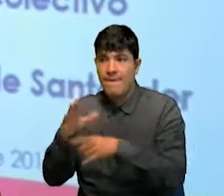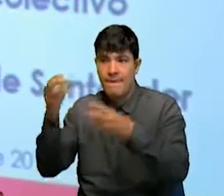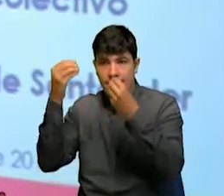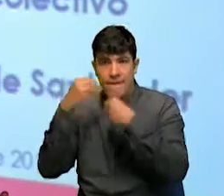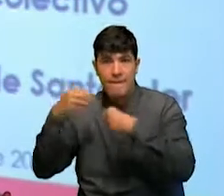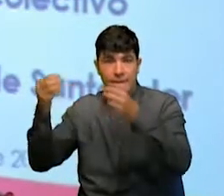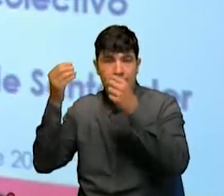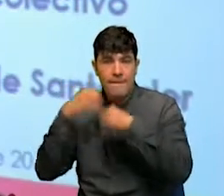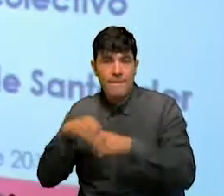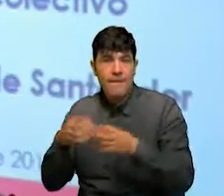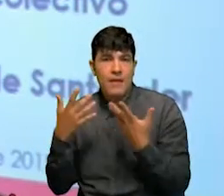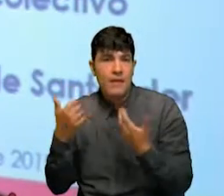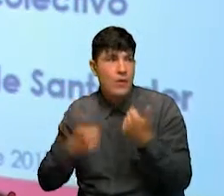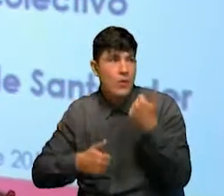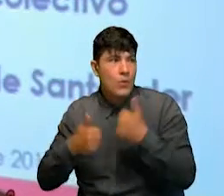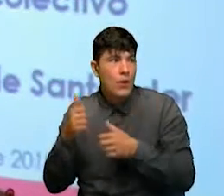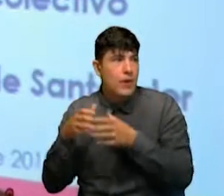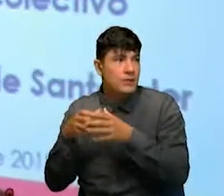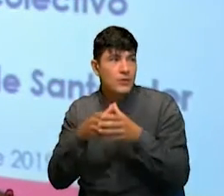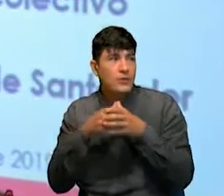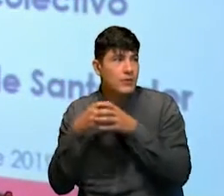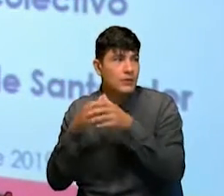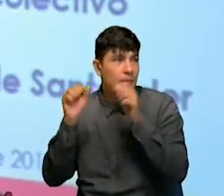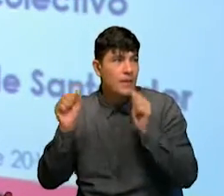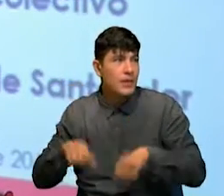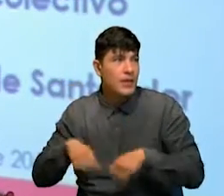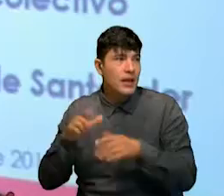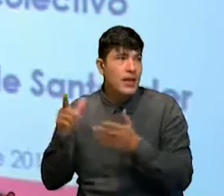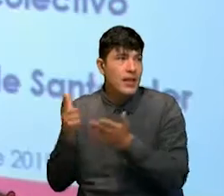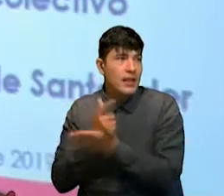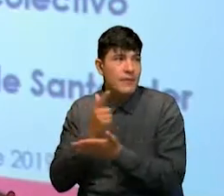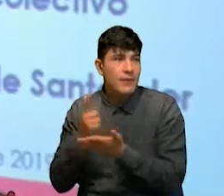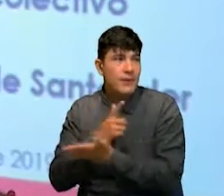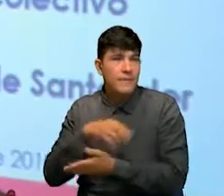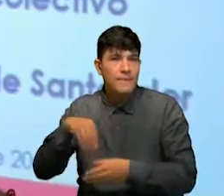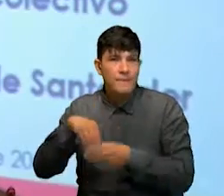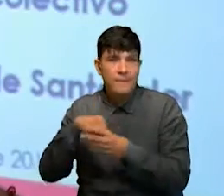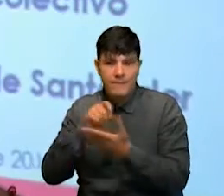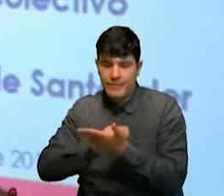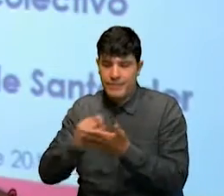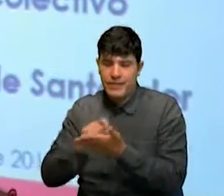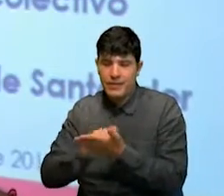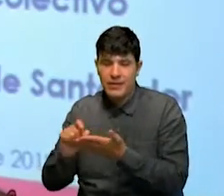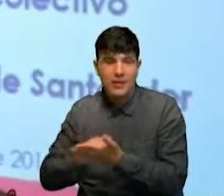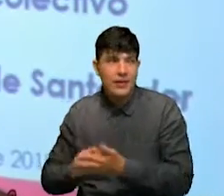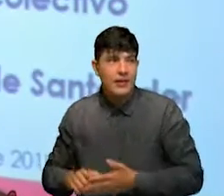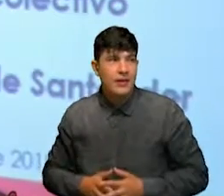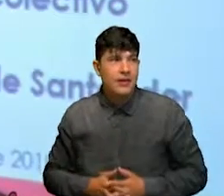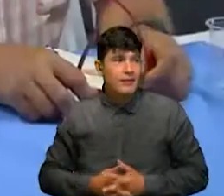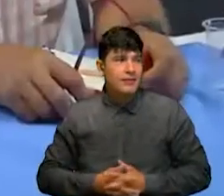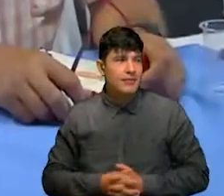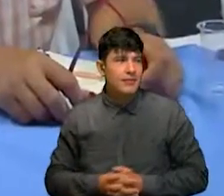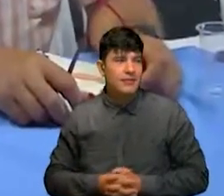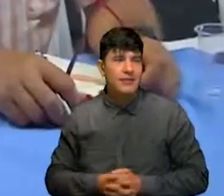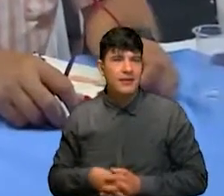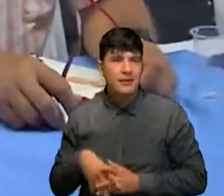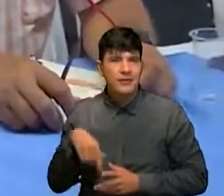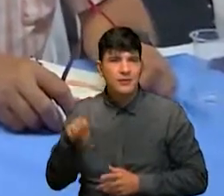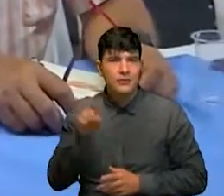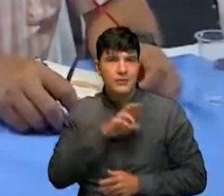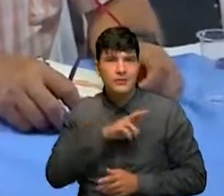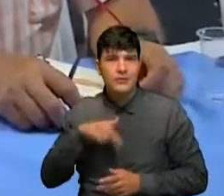capacitaciones a la asociación a llevar libros contables, sacar registros y así estamos